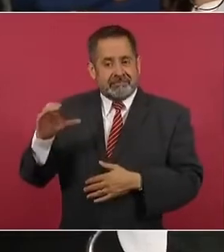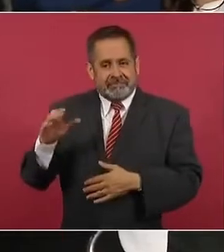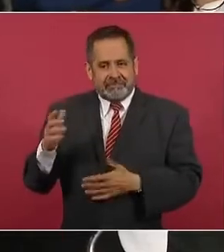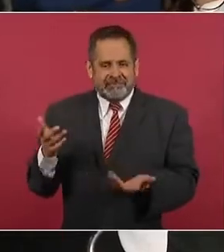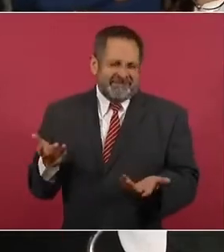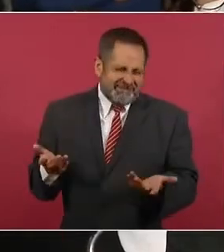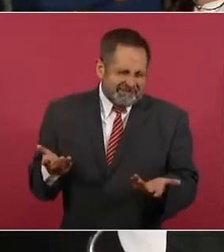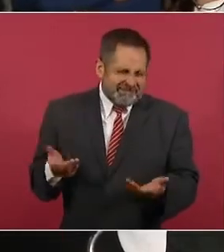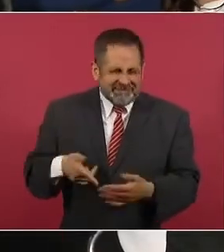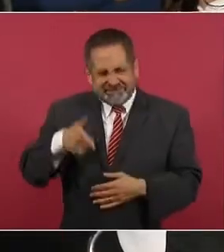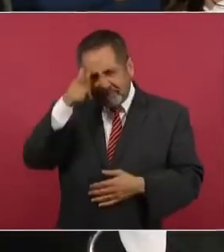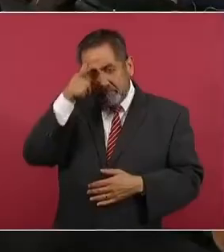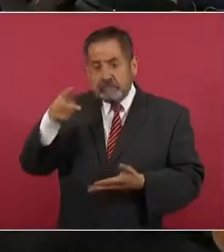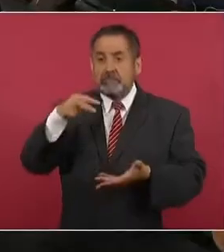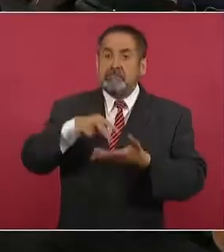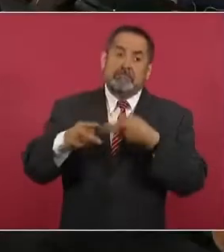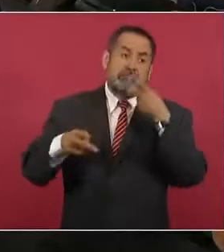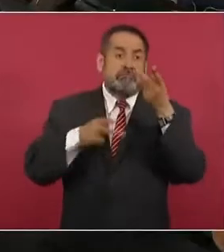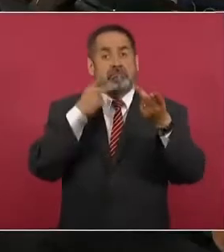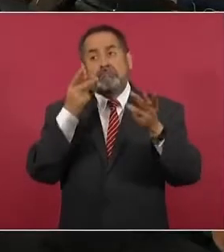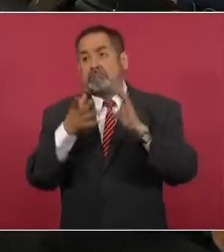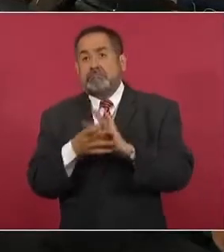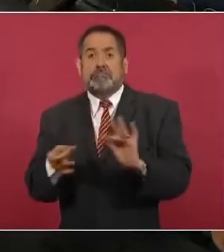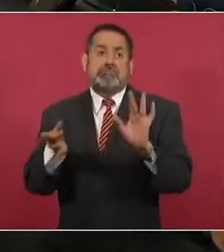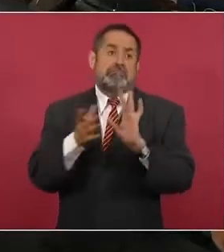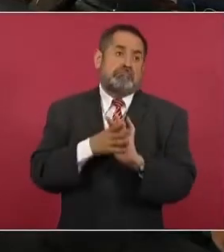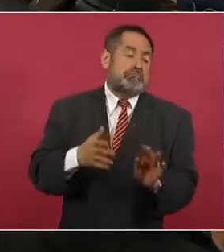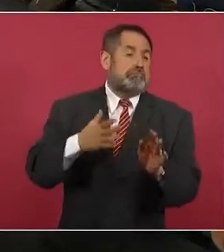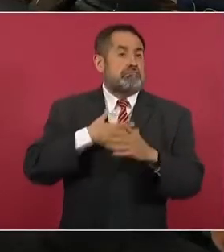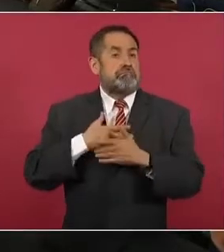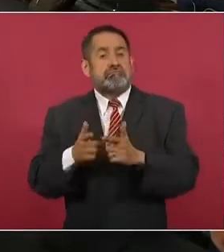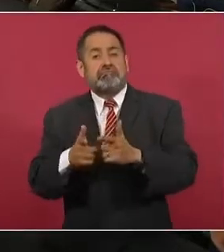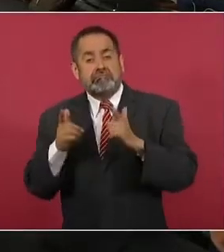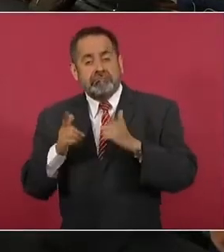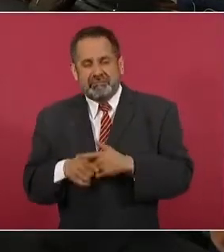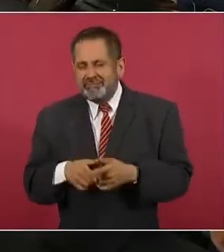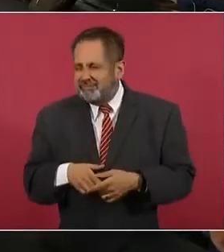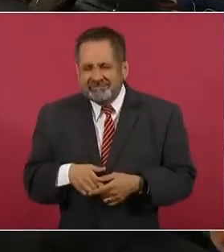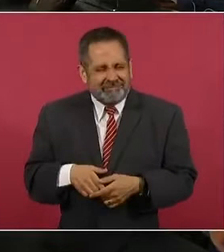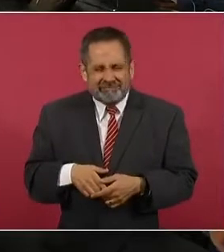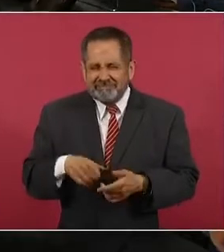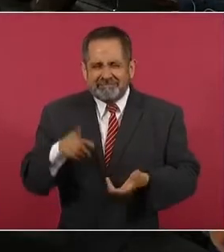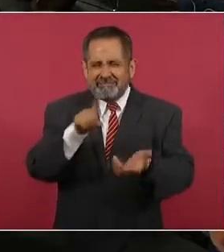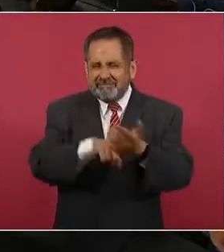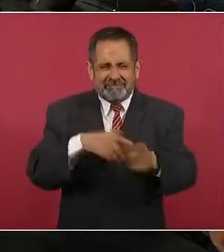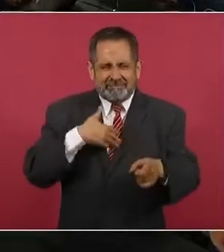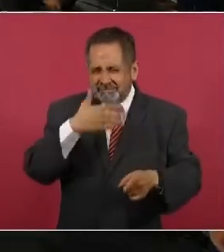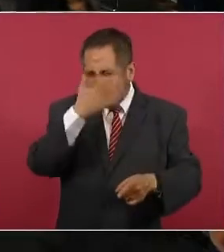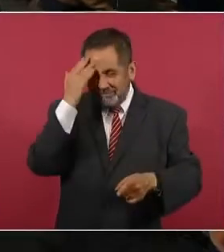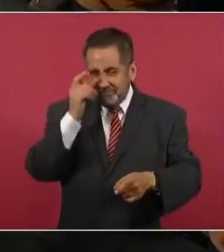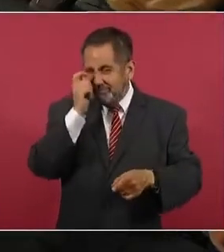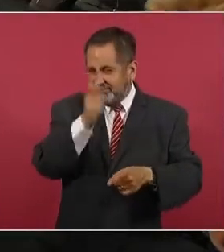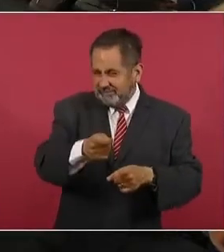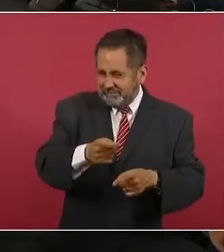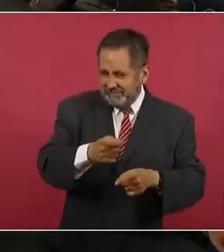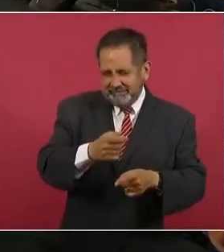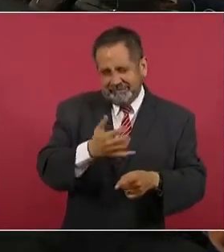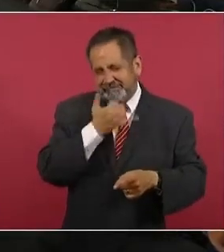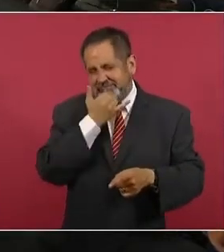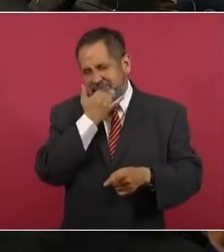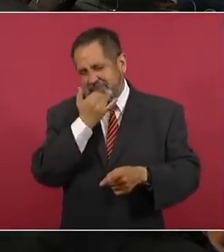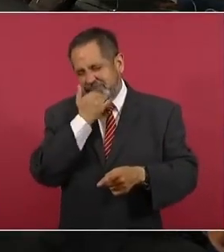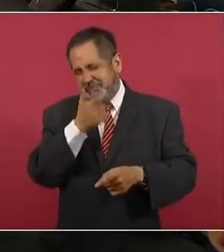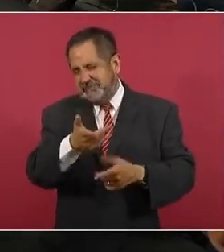las tribunas hablando de sus partidos y pareciera que no conocen Puerto Vallarta o no saben todo lo que pasa en